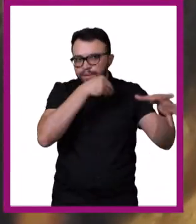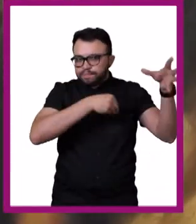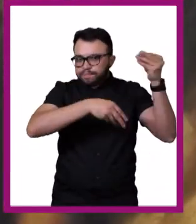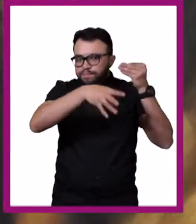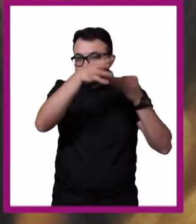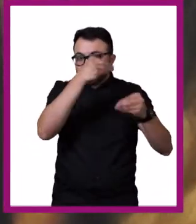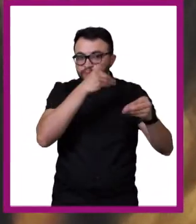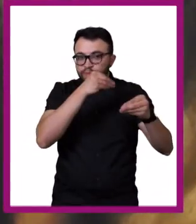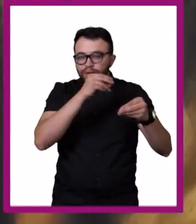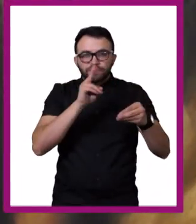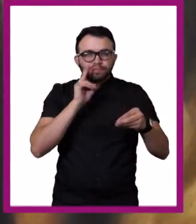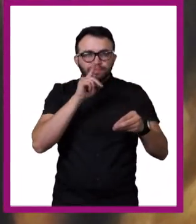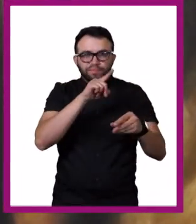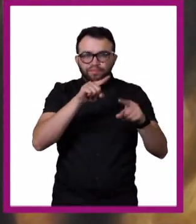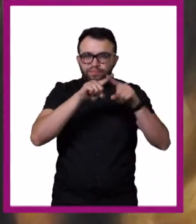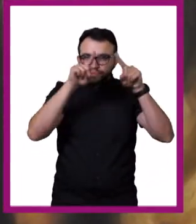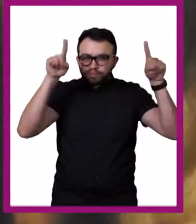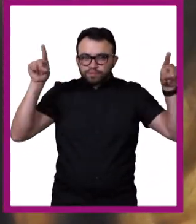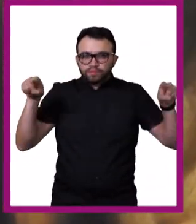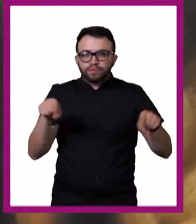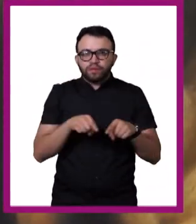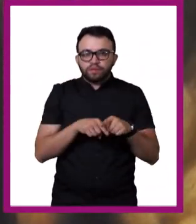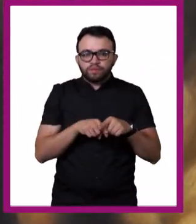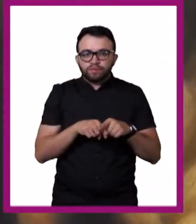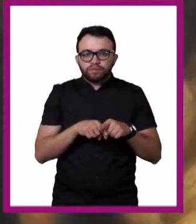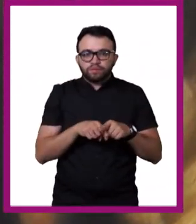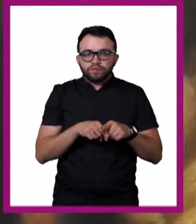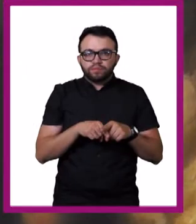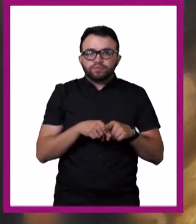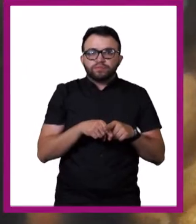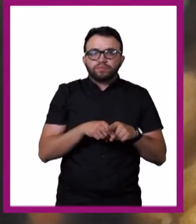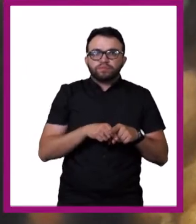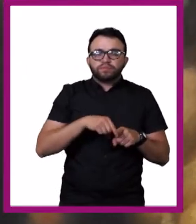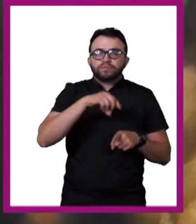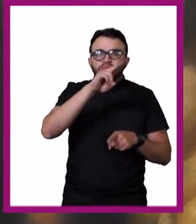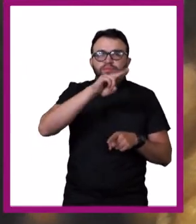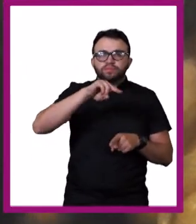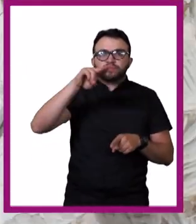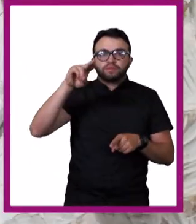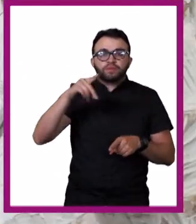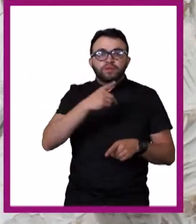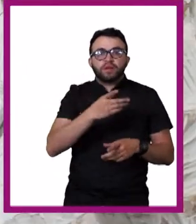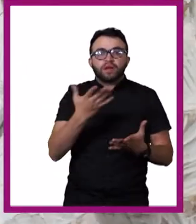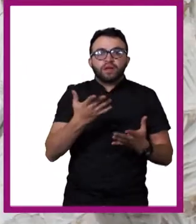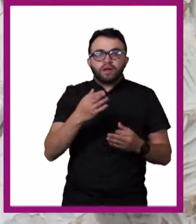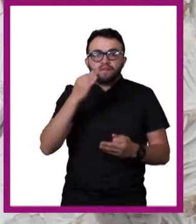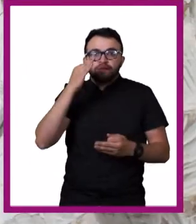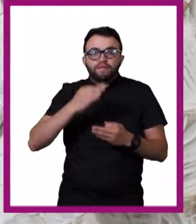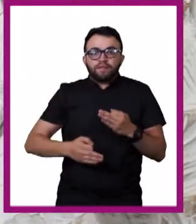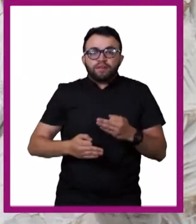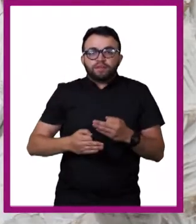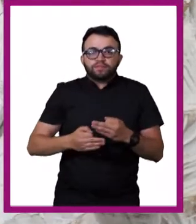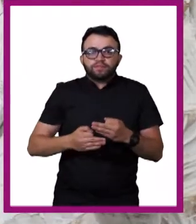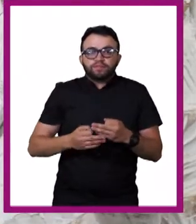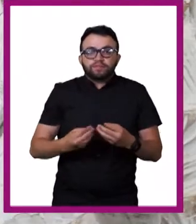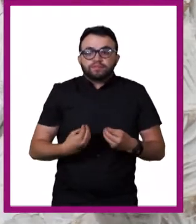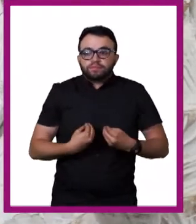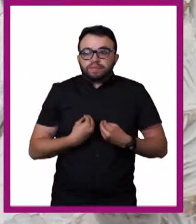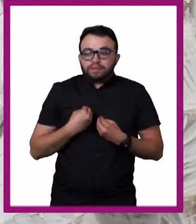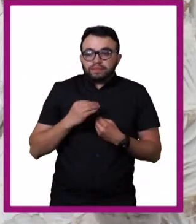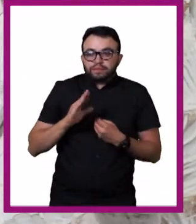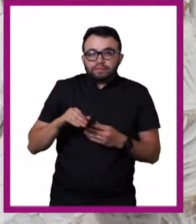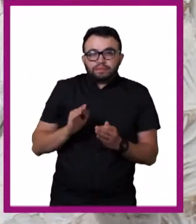Este cuadro específicamente es una obra que está hecha en los finales de su vida. Esto para mí